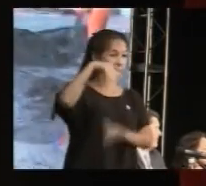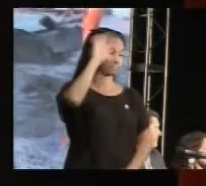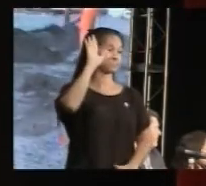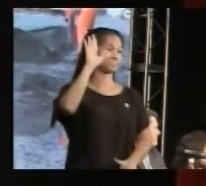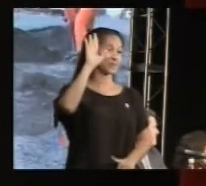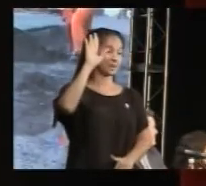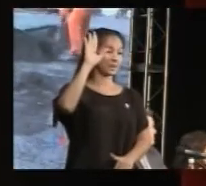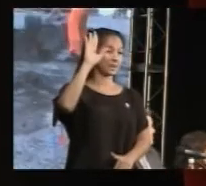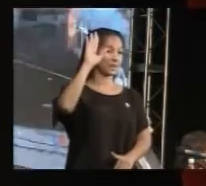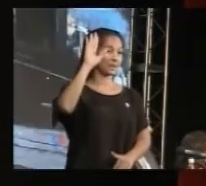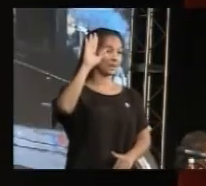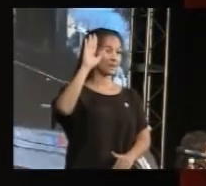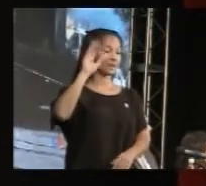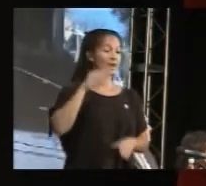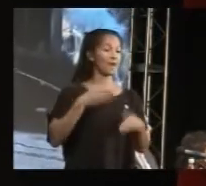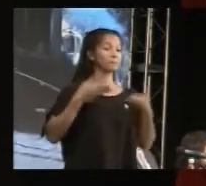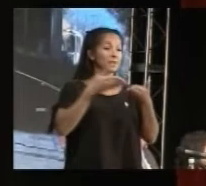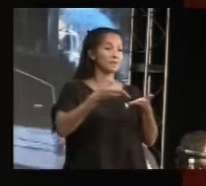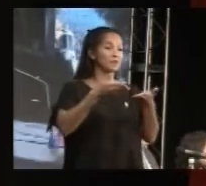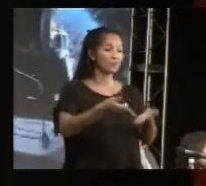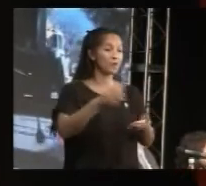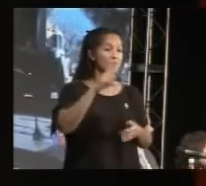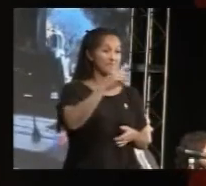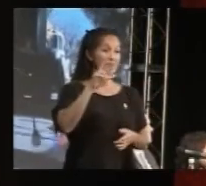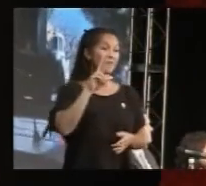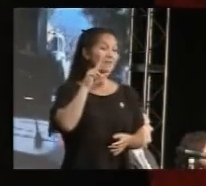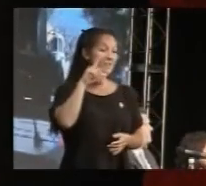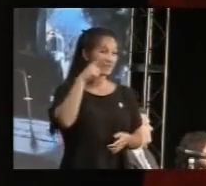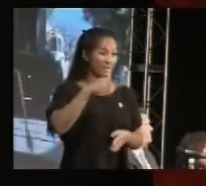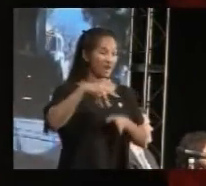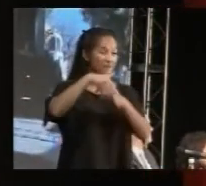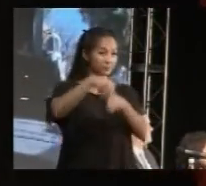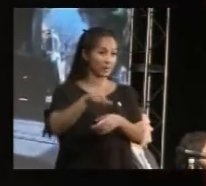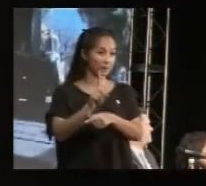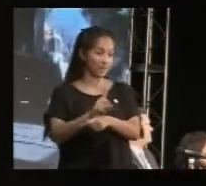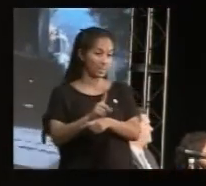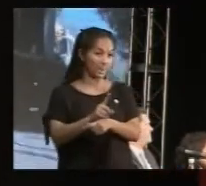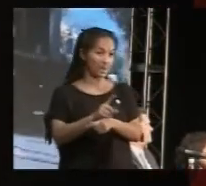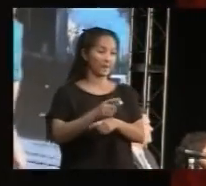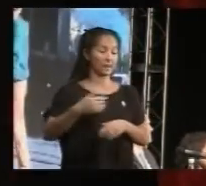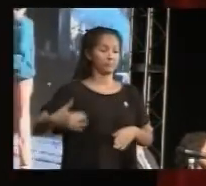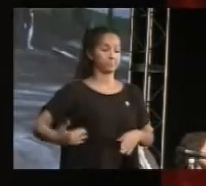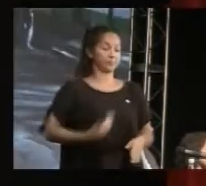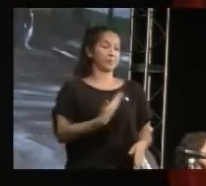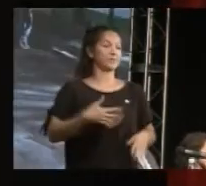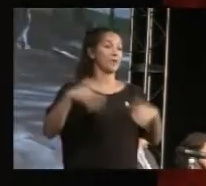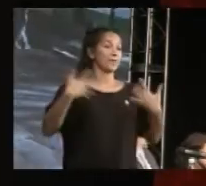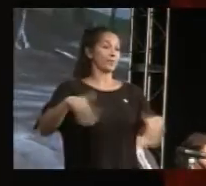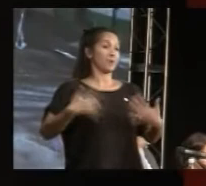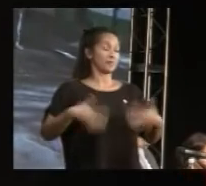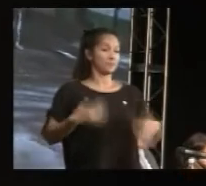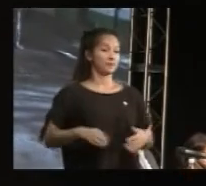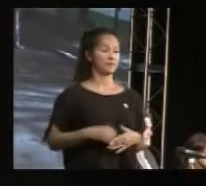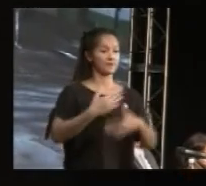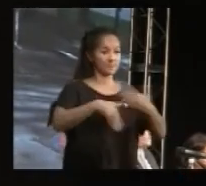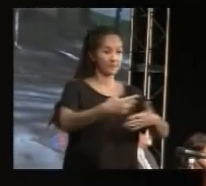268% la cantidad de atención de clínicas, lo que van de atención primaria a cirugía, accidentología y urgencia. Se